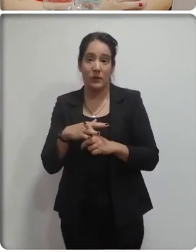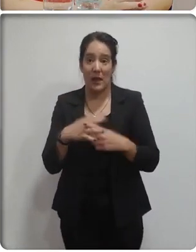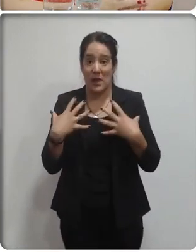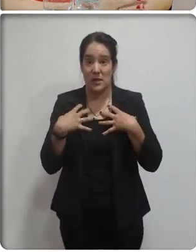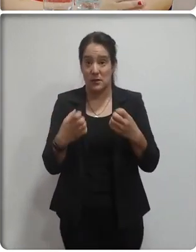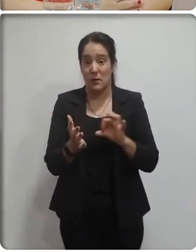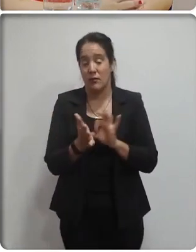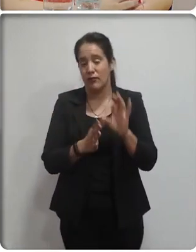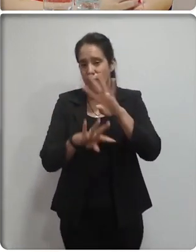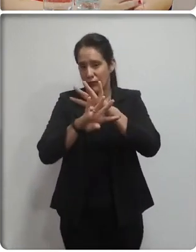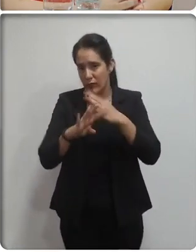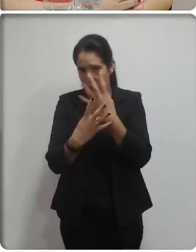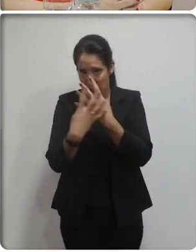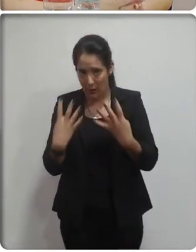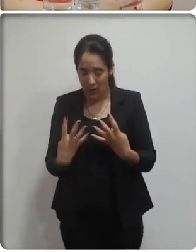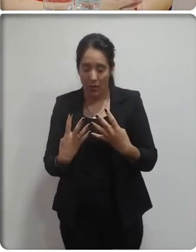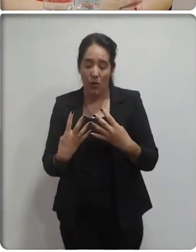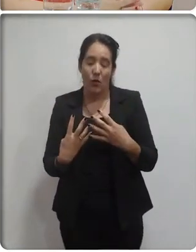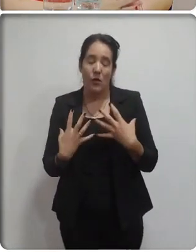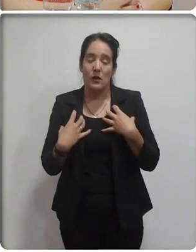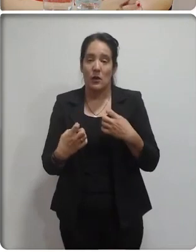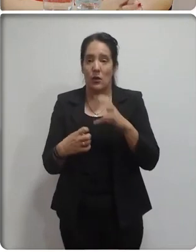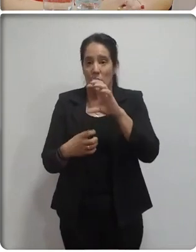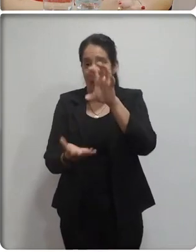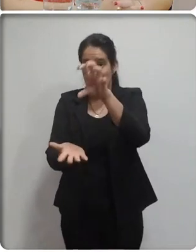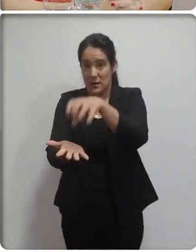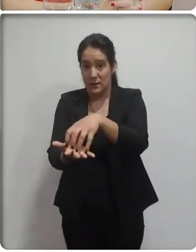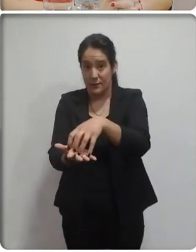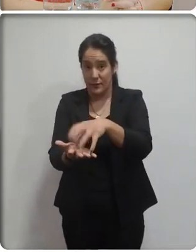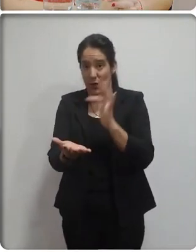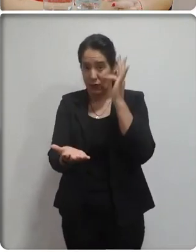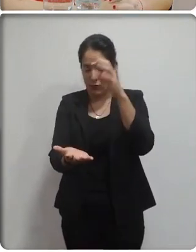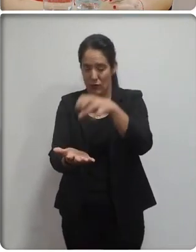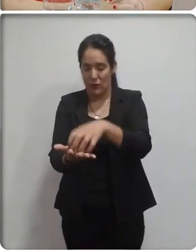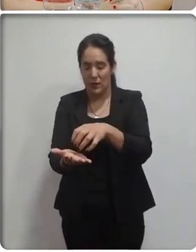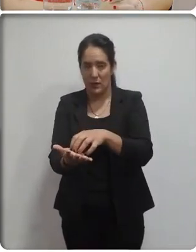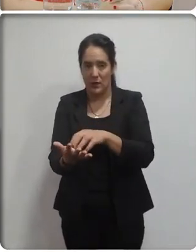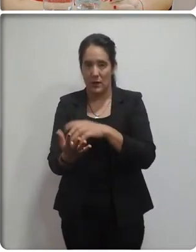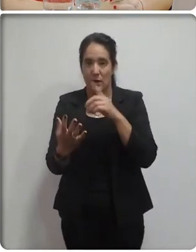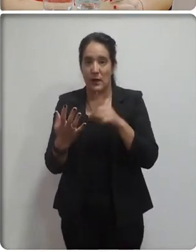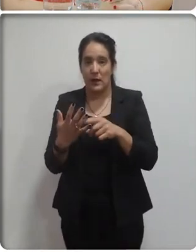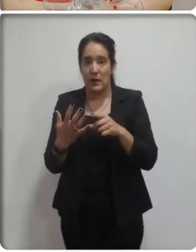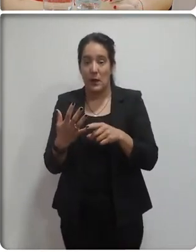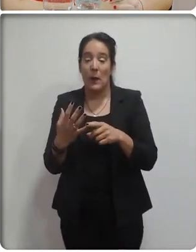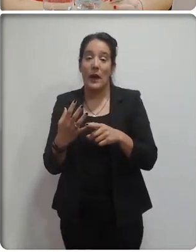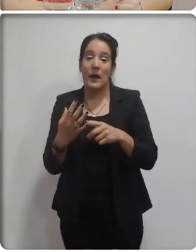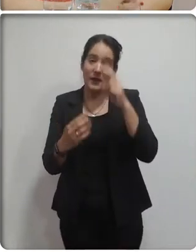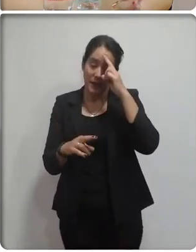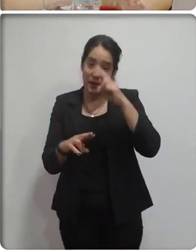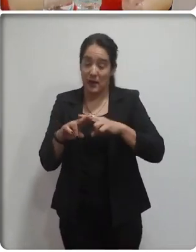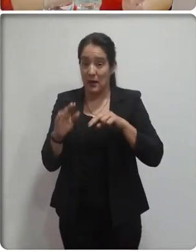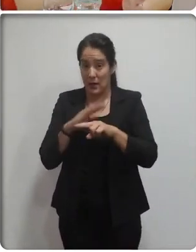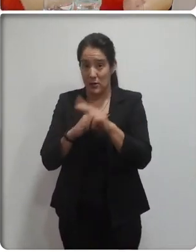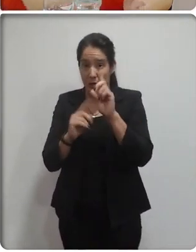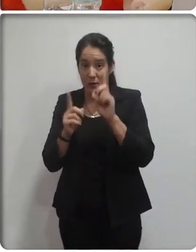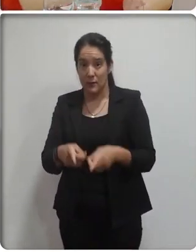de Salud del futuro centro y específicamente con la unidad de internación. Es un